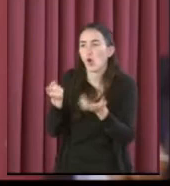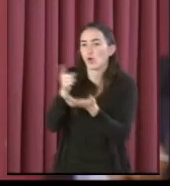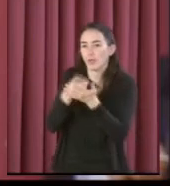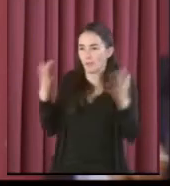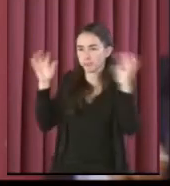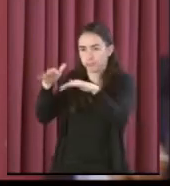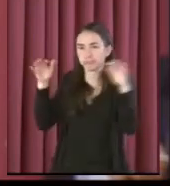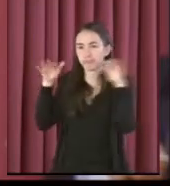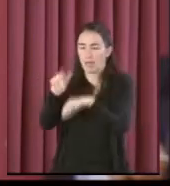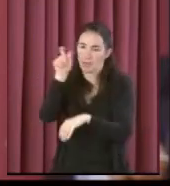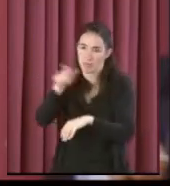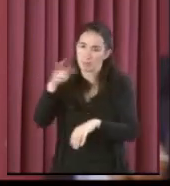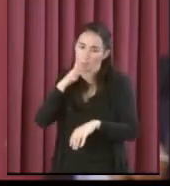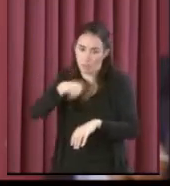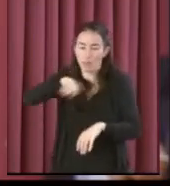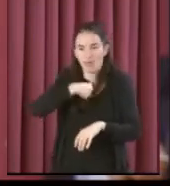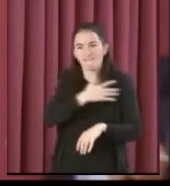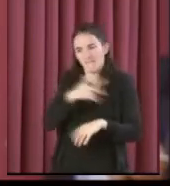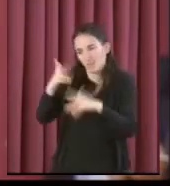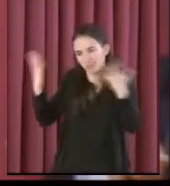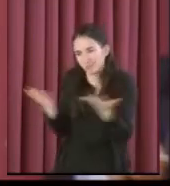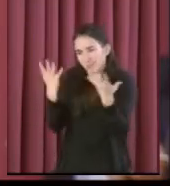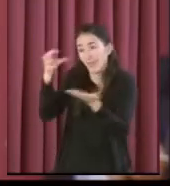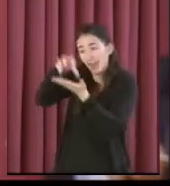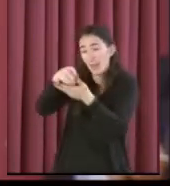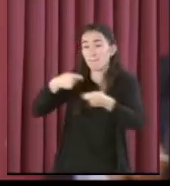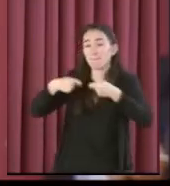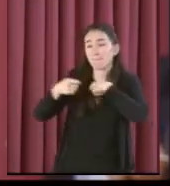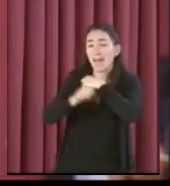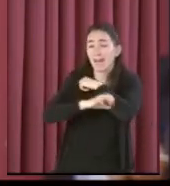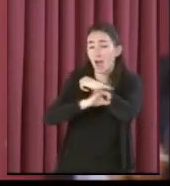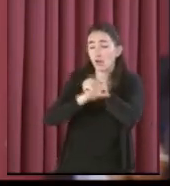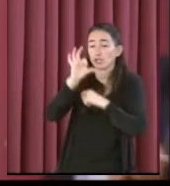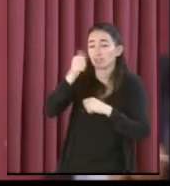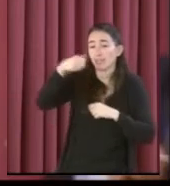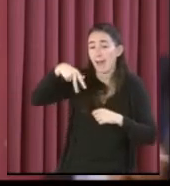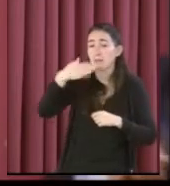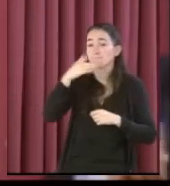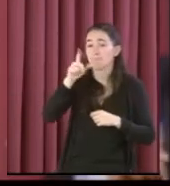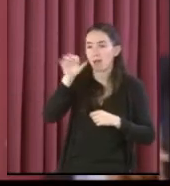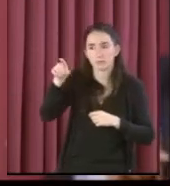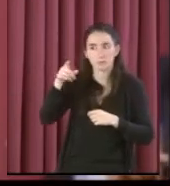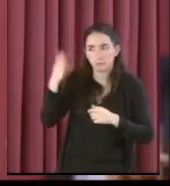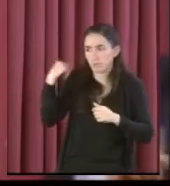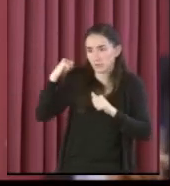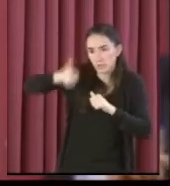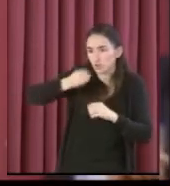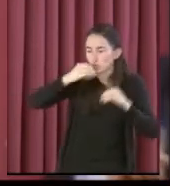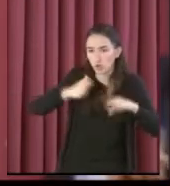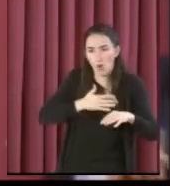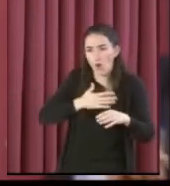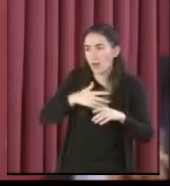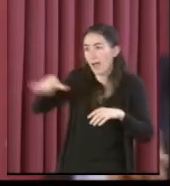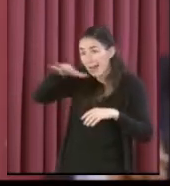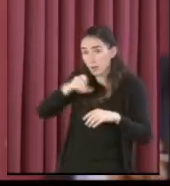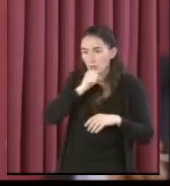social que todos queremos que sea. El mercado de San Blas ha sido siempre un punto de referencia indiscutible en el casco antiguo